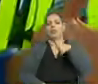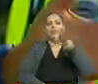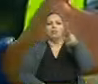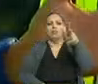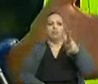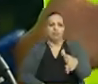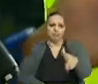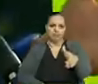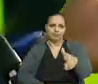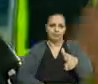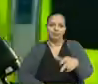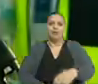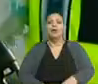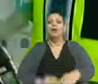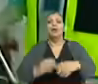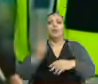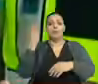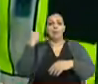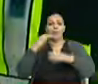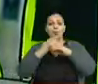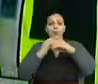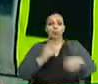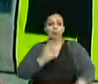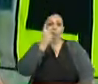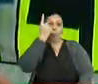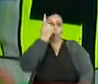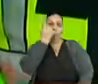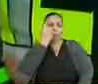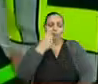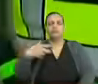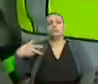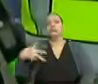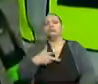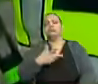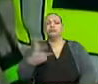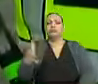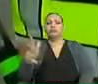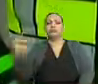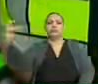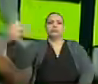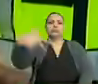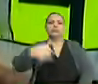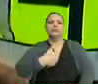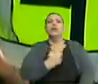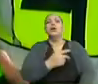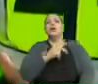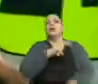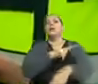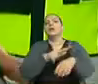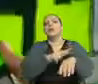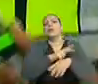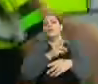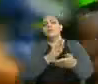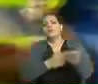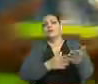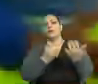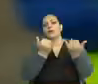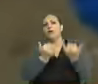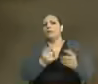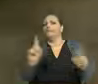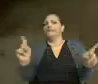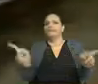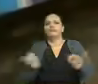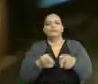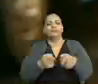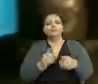veces buses que recorrían 3 horas, y eso, 3 horas y media, eso ya no hay. Otra que los buses también deben, hemos incrementado las